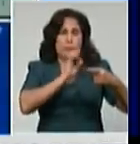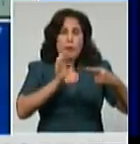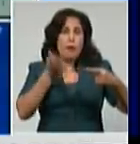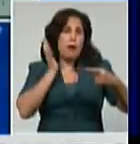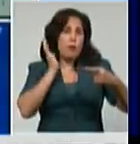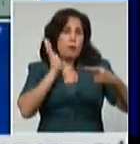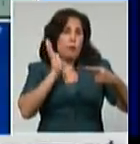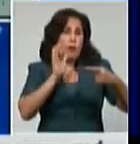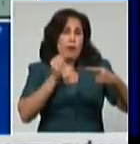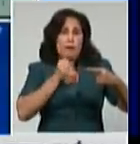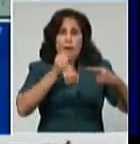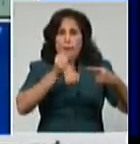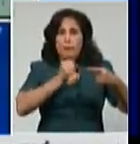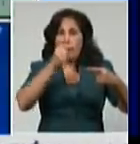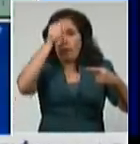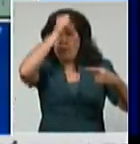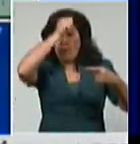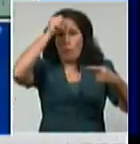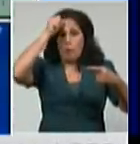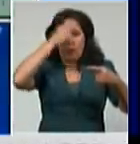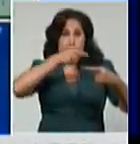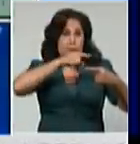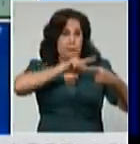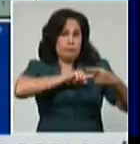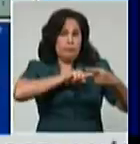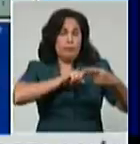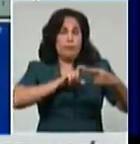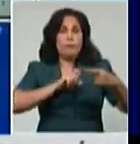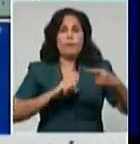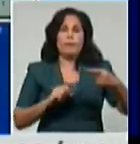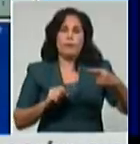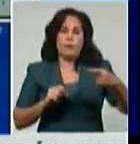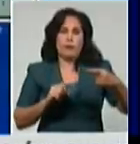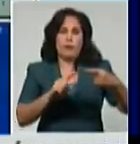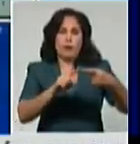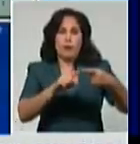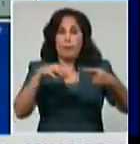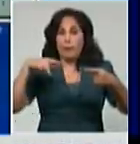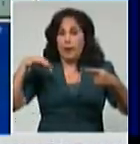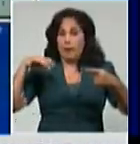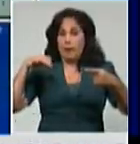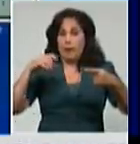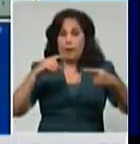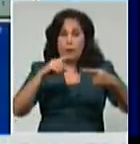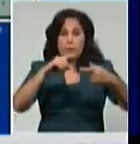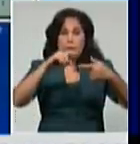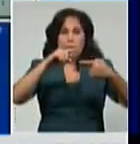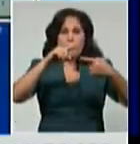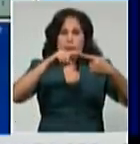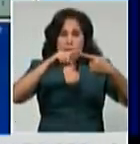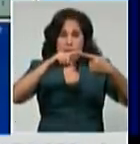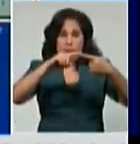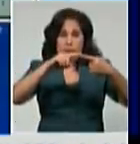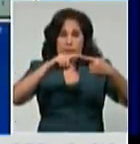de prensa del domingo, que fue la última antes que esta, Pinar del Río tenía una tasa de